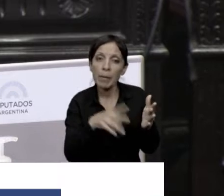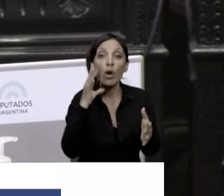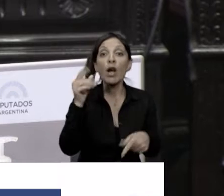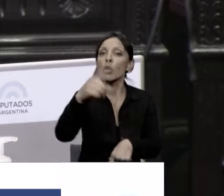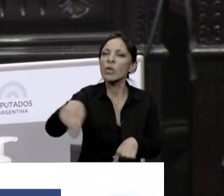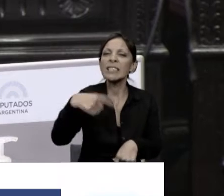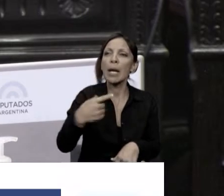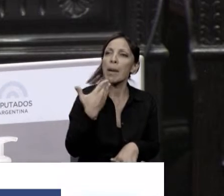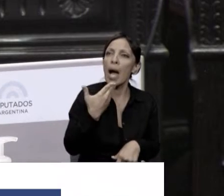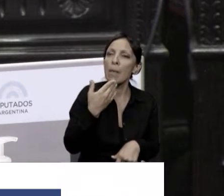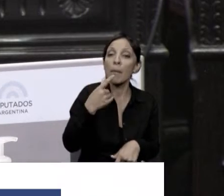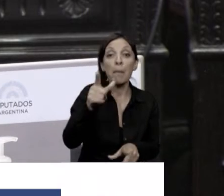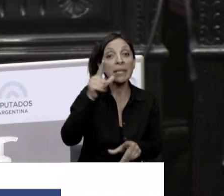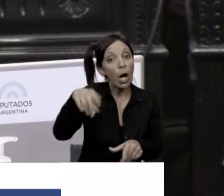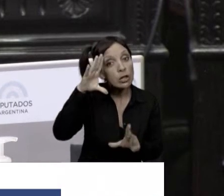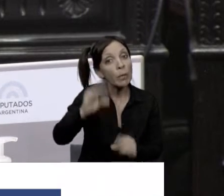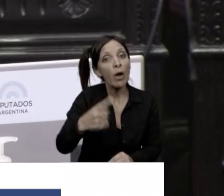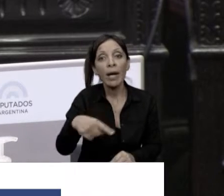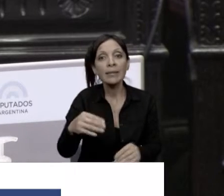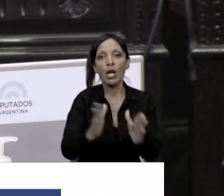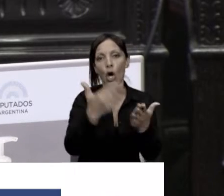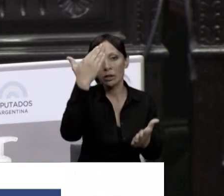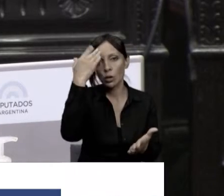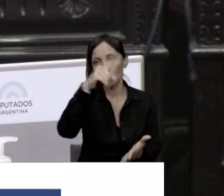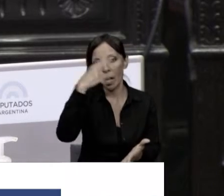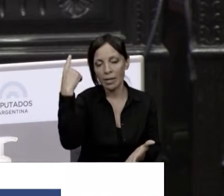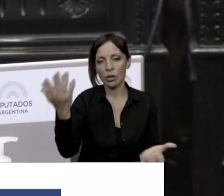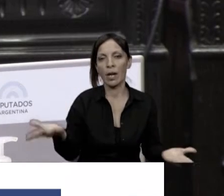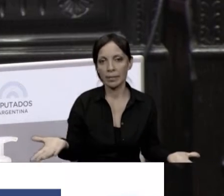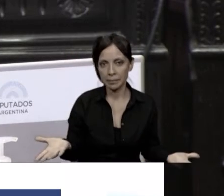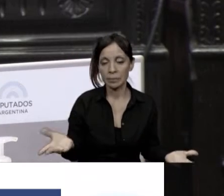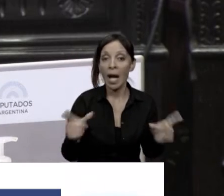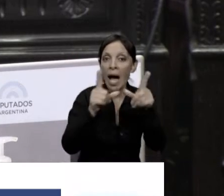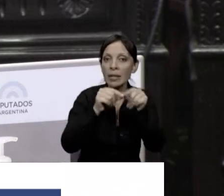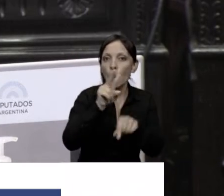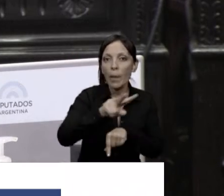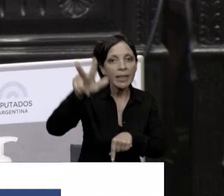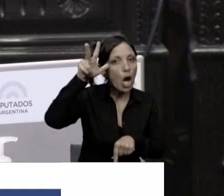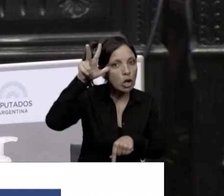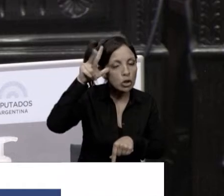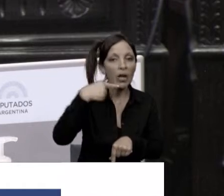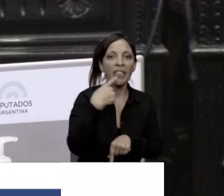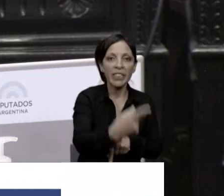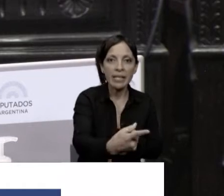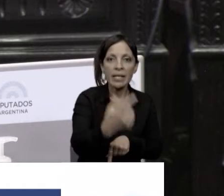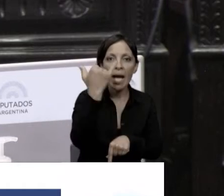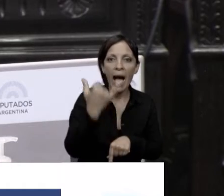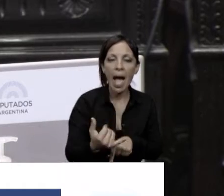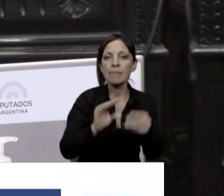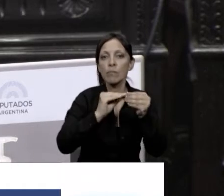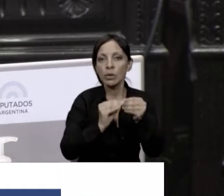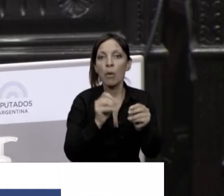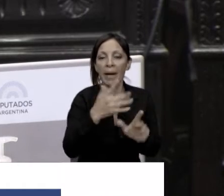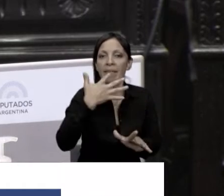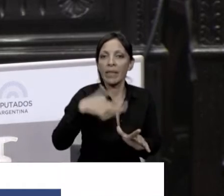siempre citan y mencionan, pero parece que ahora se olvidan, que es la Constitución de la Nación, que en su artículo 28 plantea la razonabilidad para